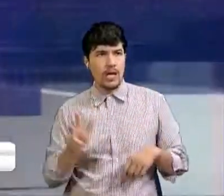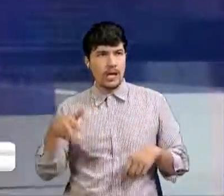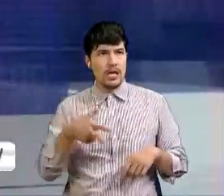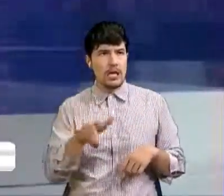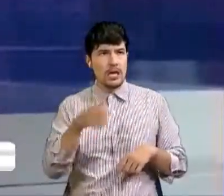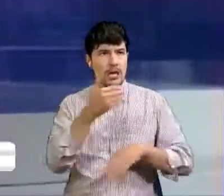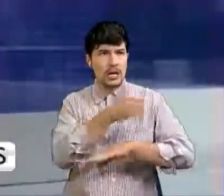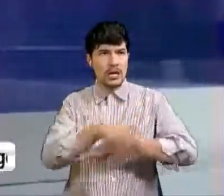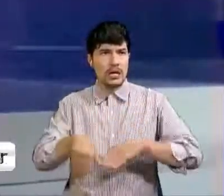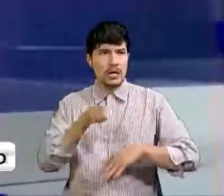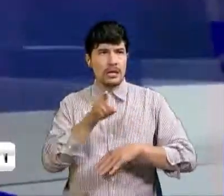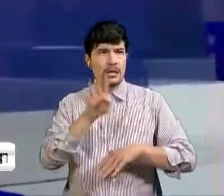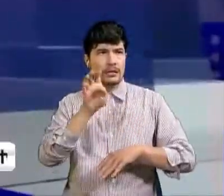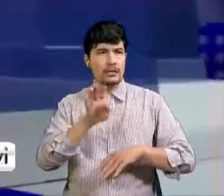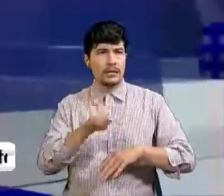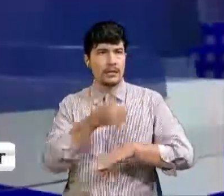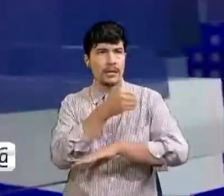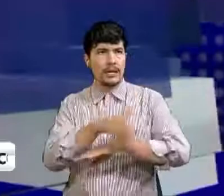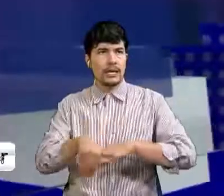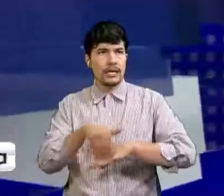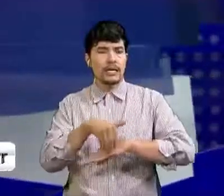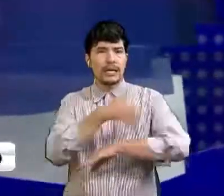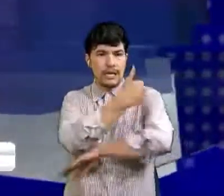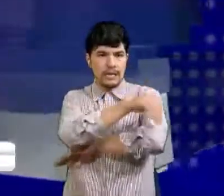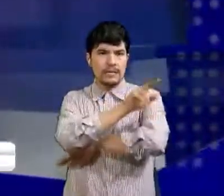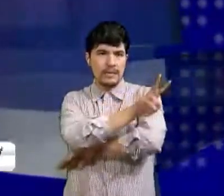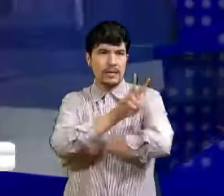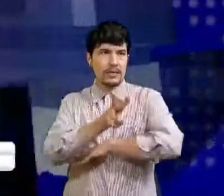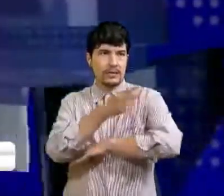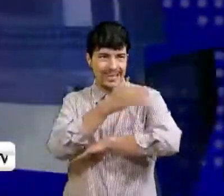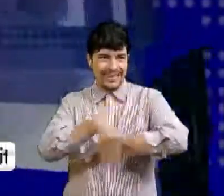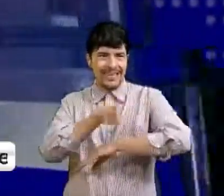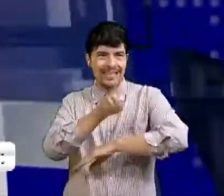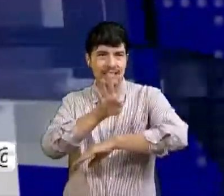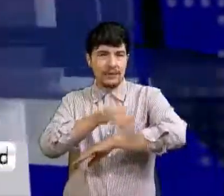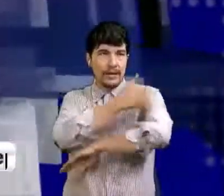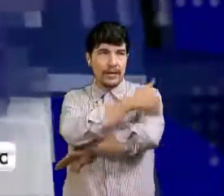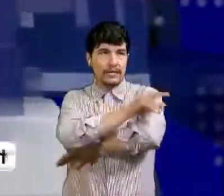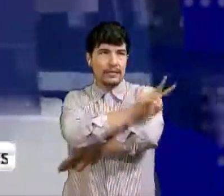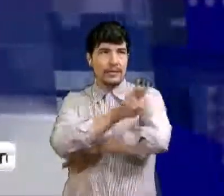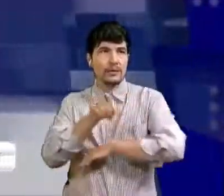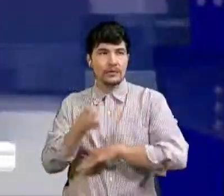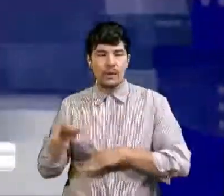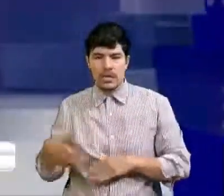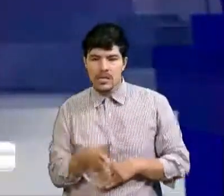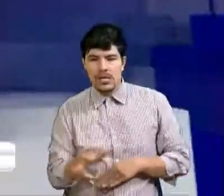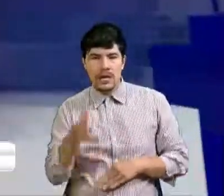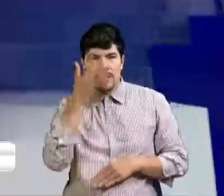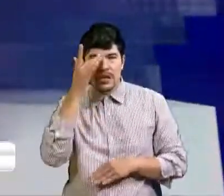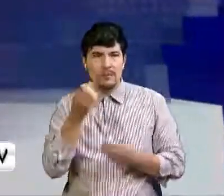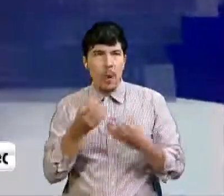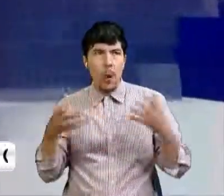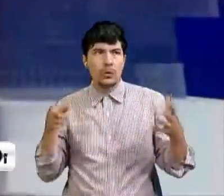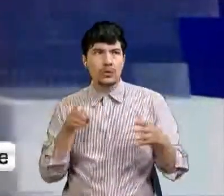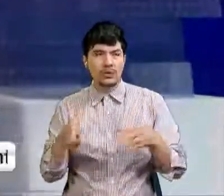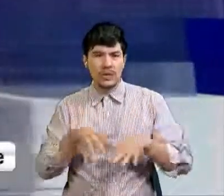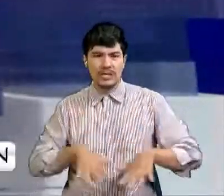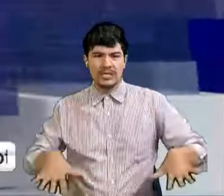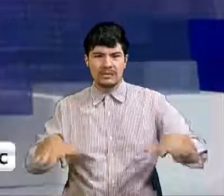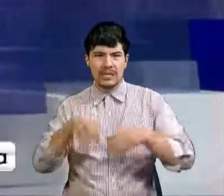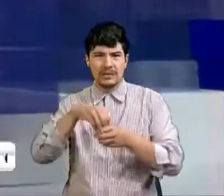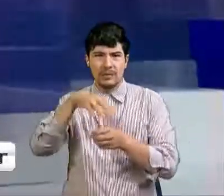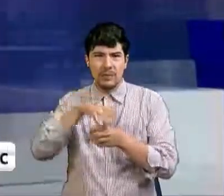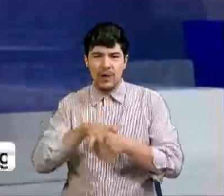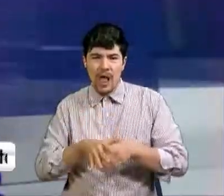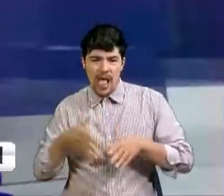carrera 19 con calle 22, esto en la capital del departamento de Santander. Lo tienen que hacer sencillamente por la invasión del espacio público,